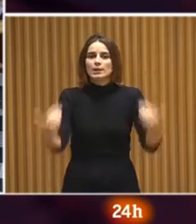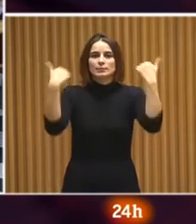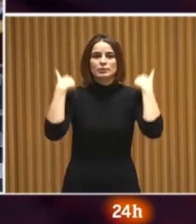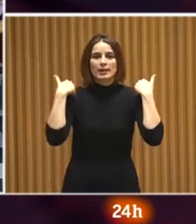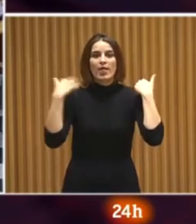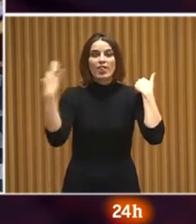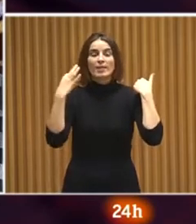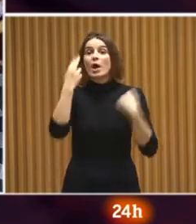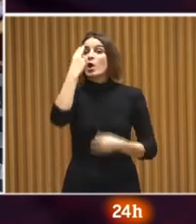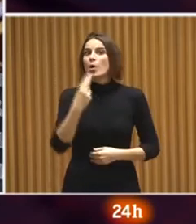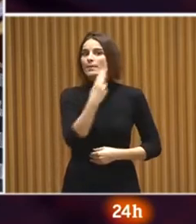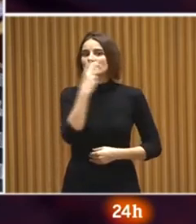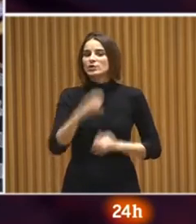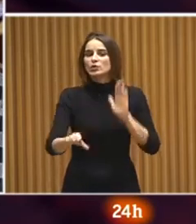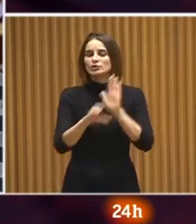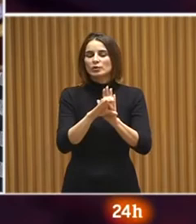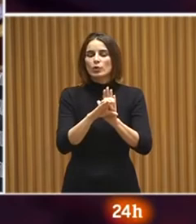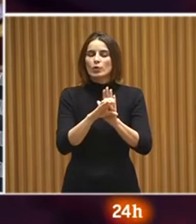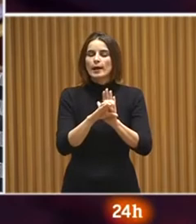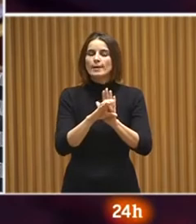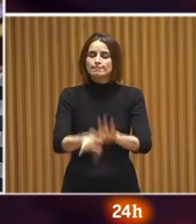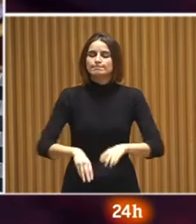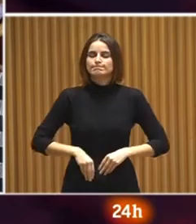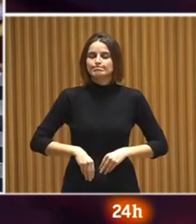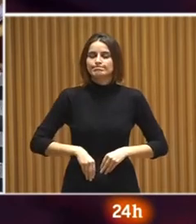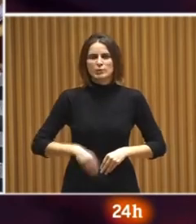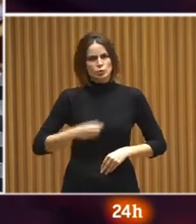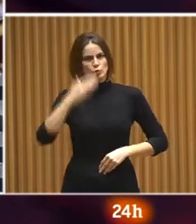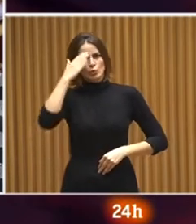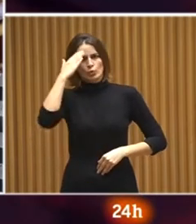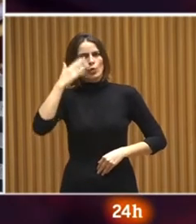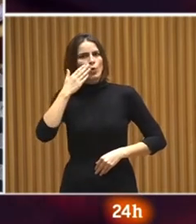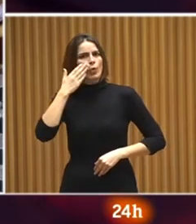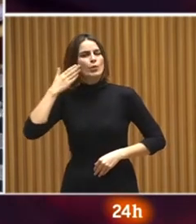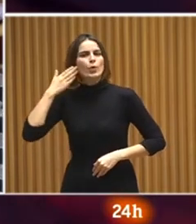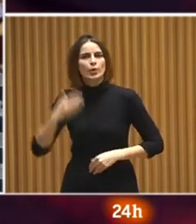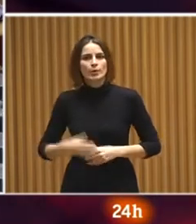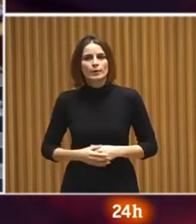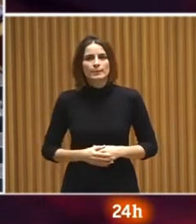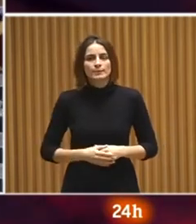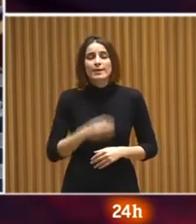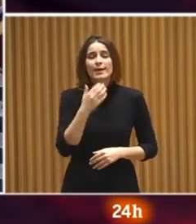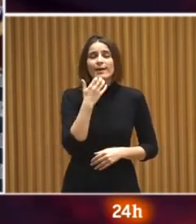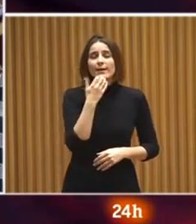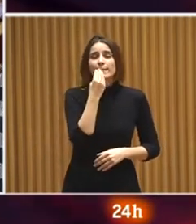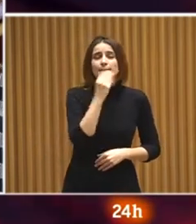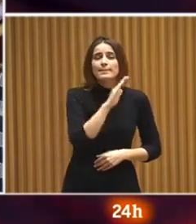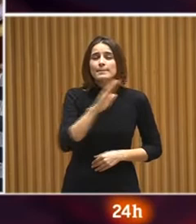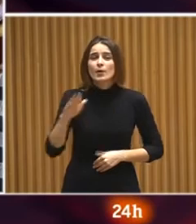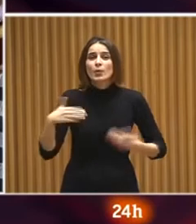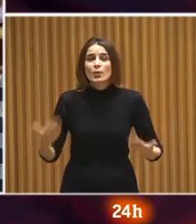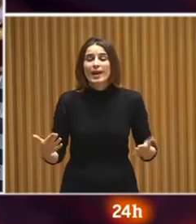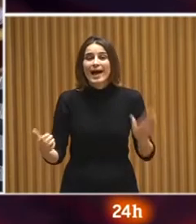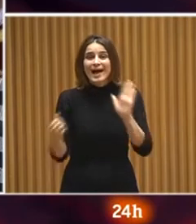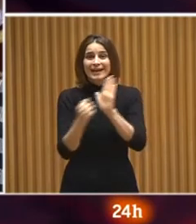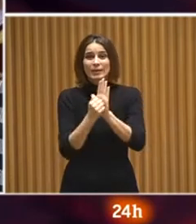constitucional. No hay ejemplo más claro ni más fructífero que la inclusión en su artículo 9.2 de un